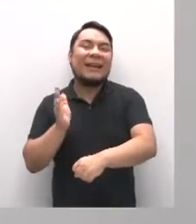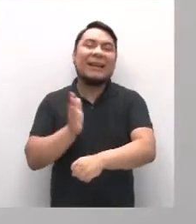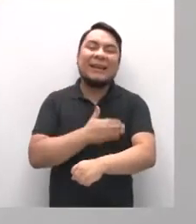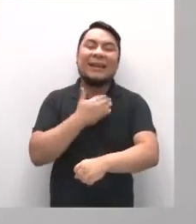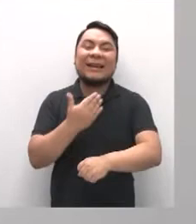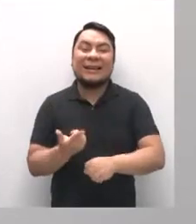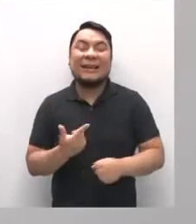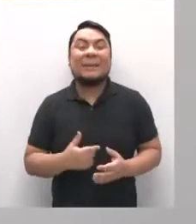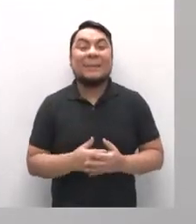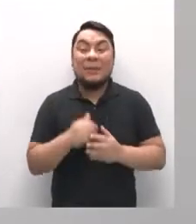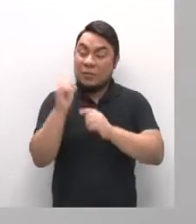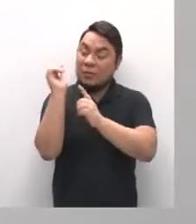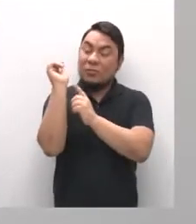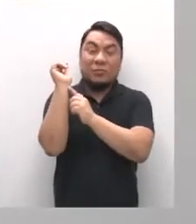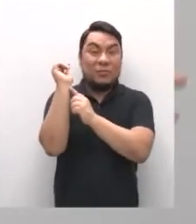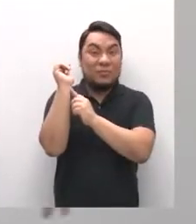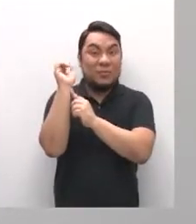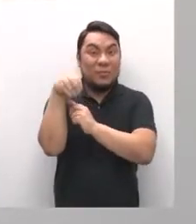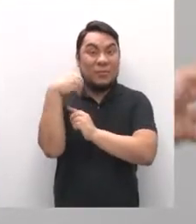Muñecas.